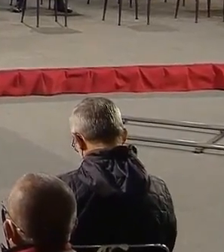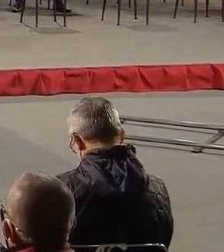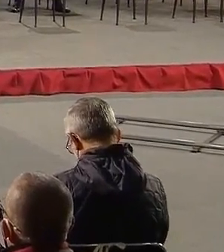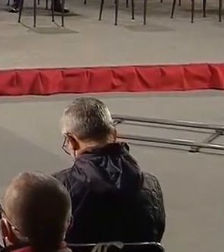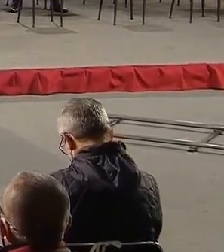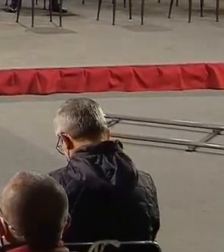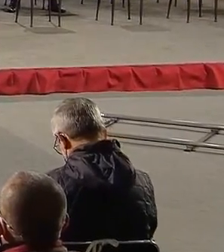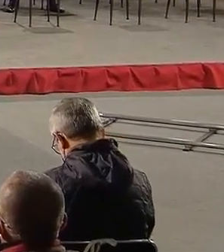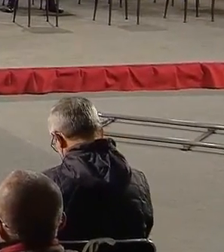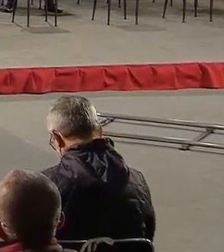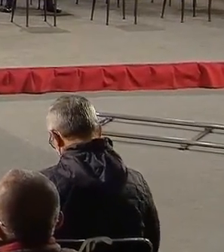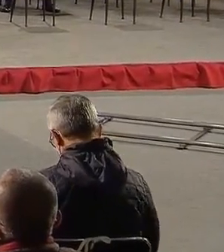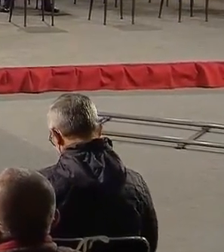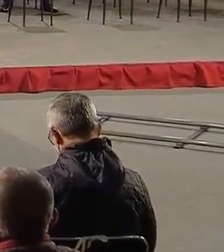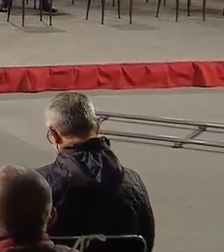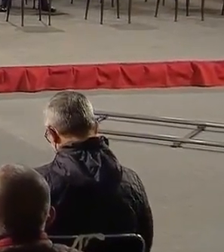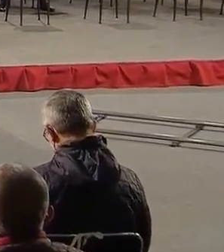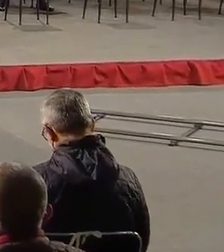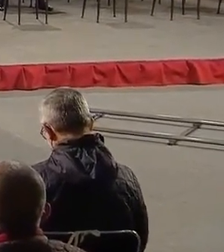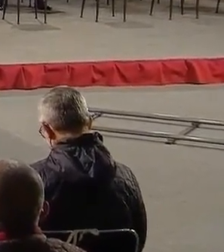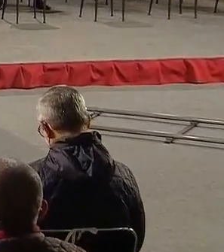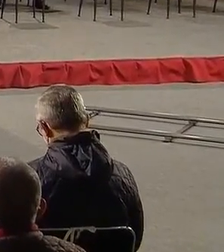La segunda parte.